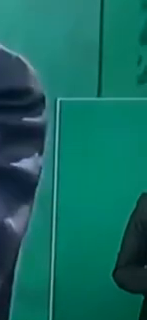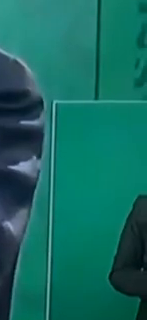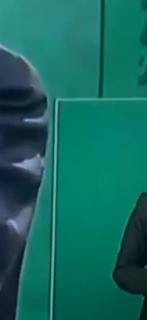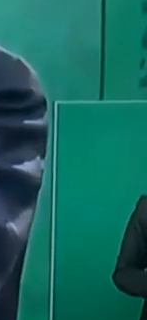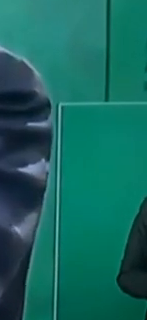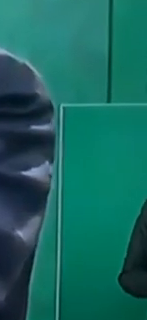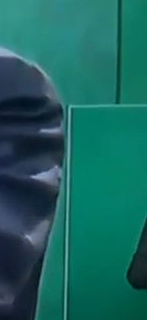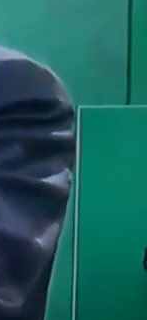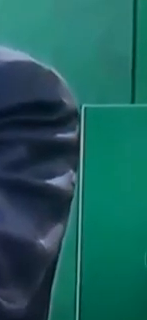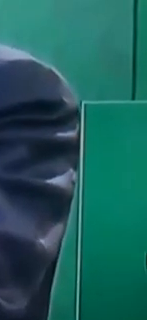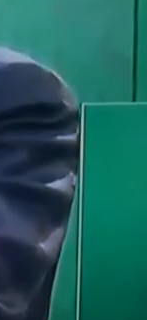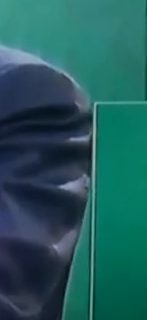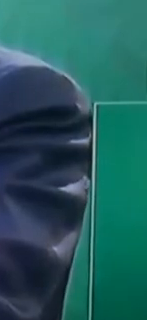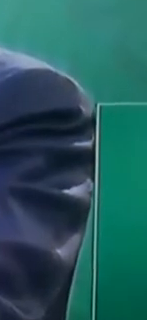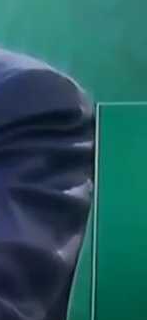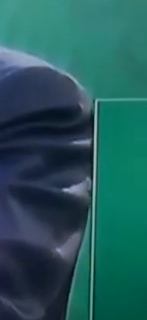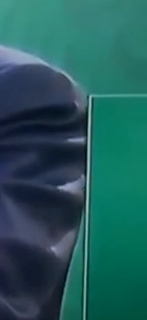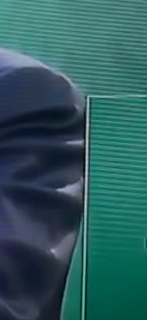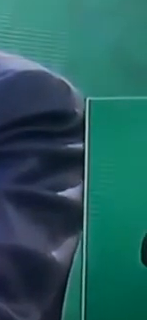Iberdrola,